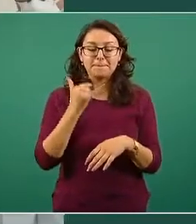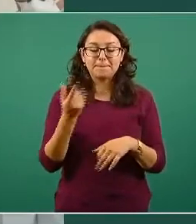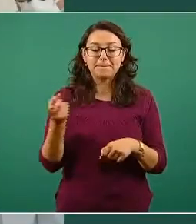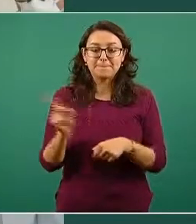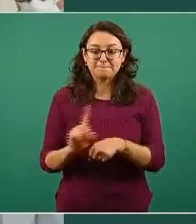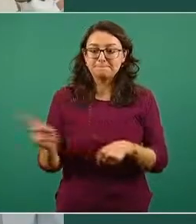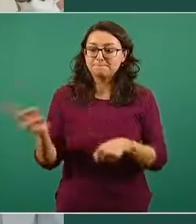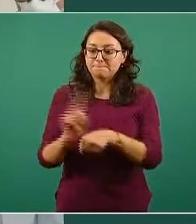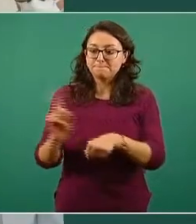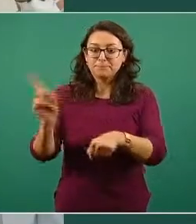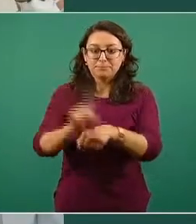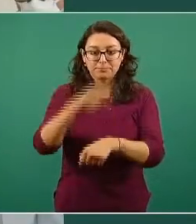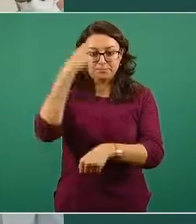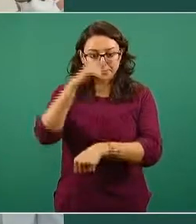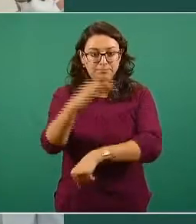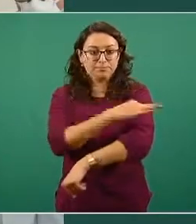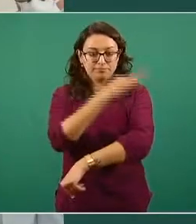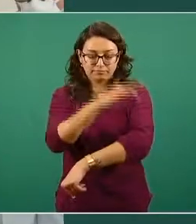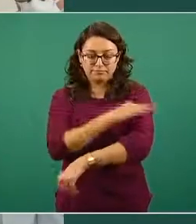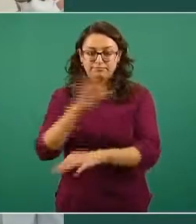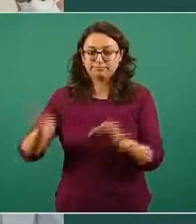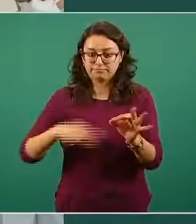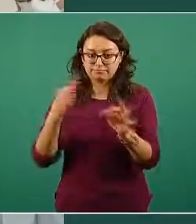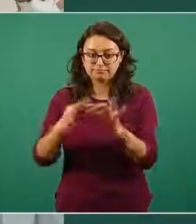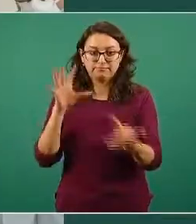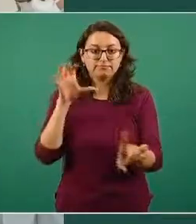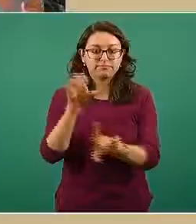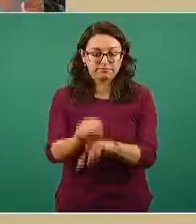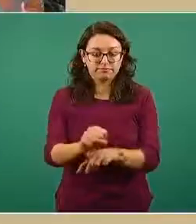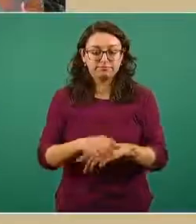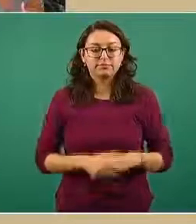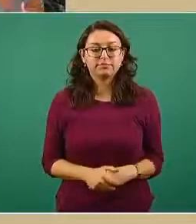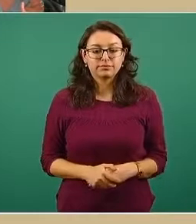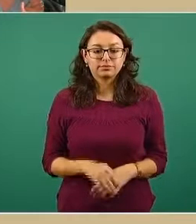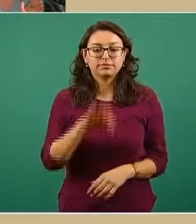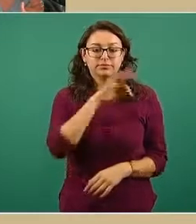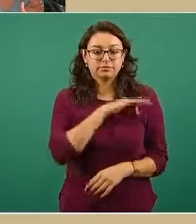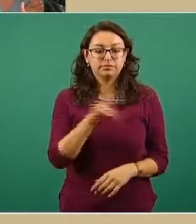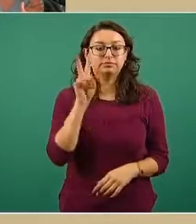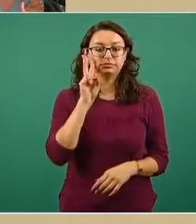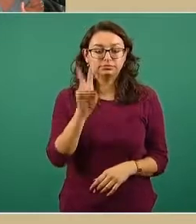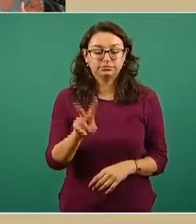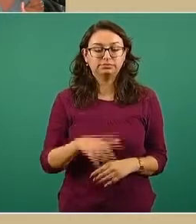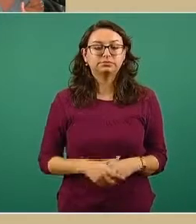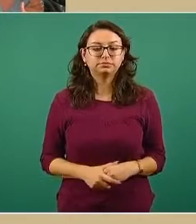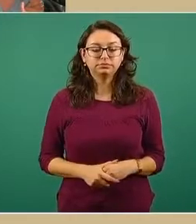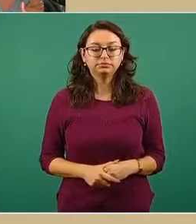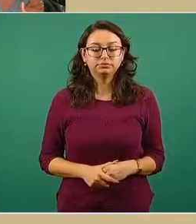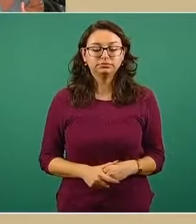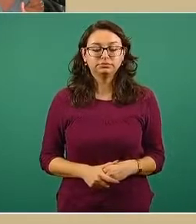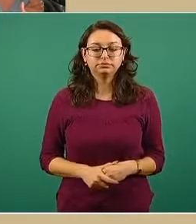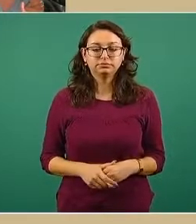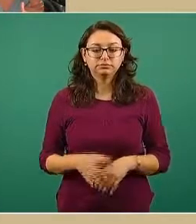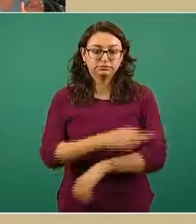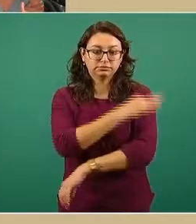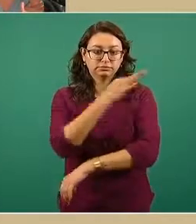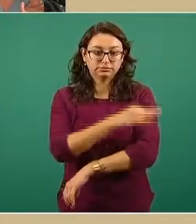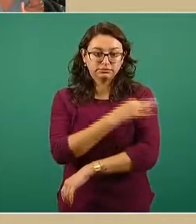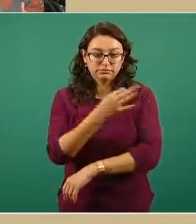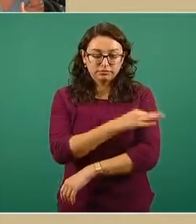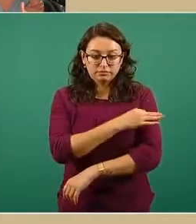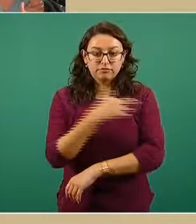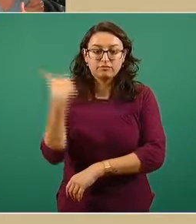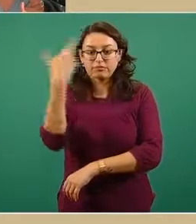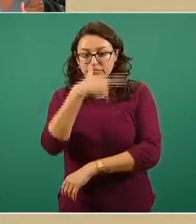por hacer realidad este operativo. Aquí se están mostrando las vacunas, cómo están haciéndose la revisión, cómo